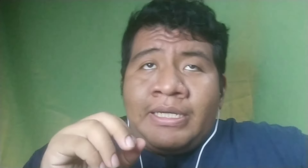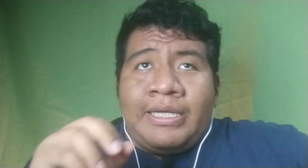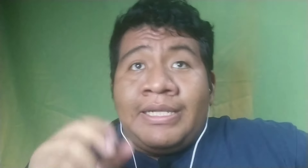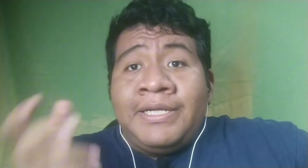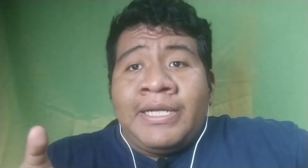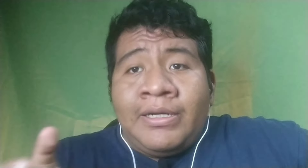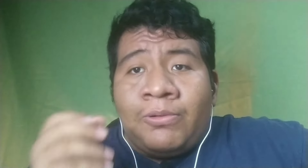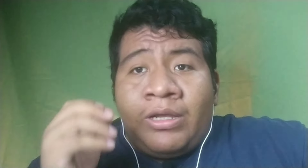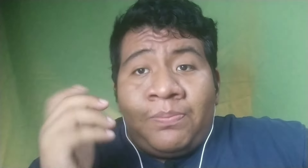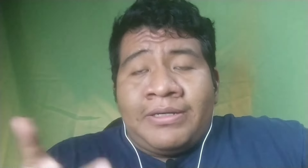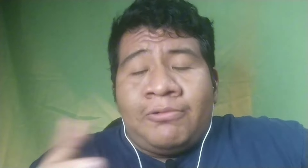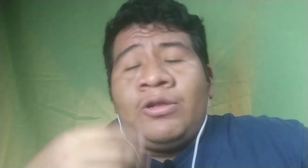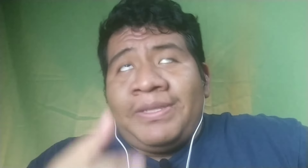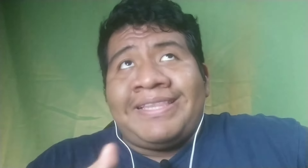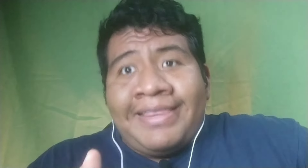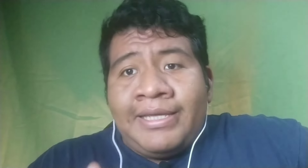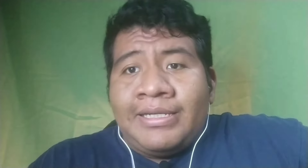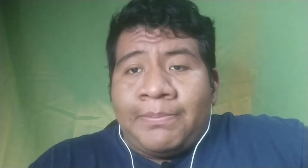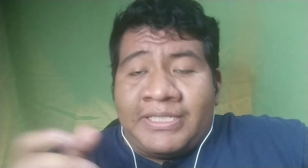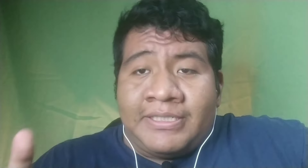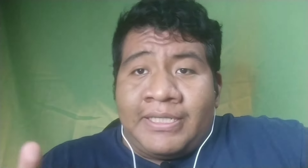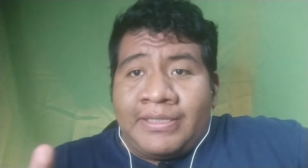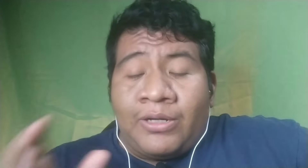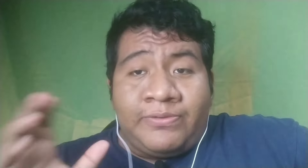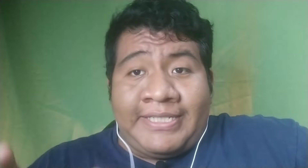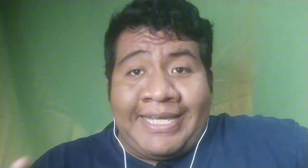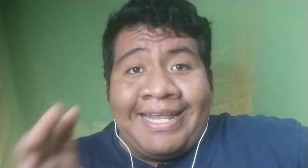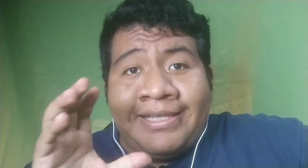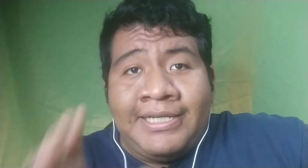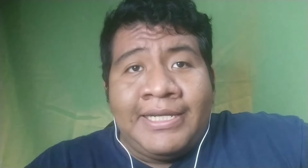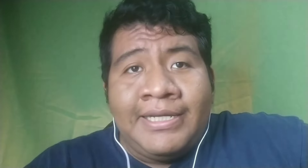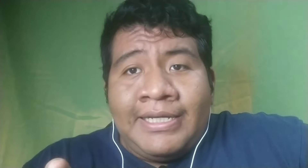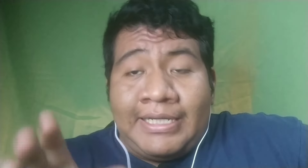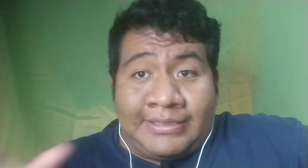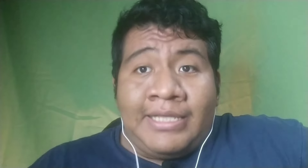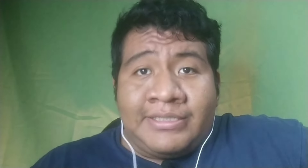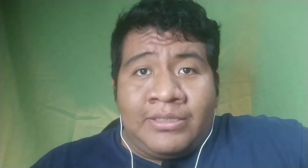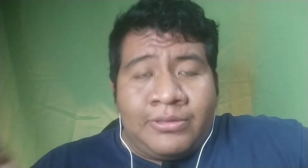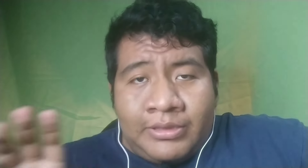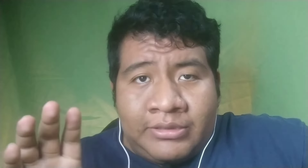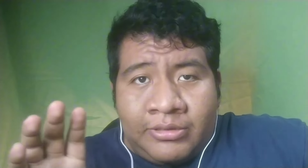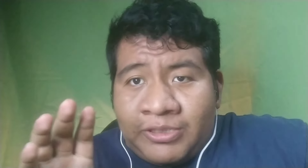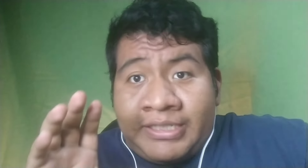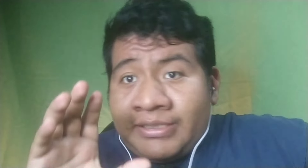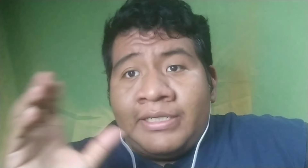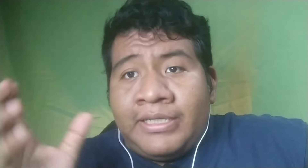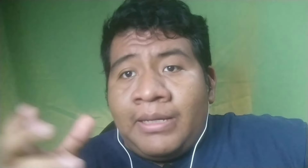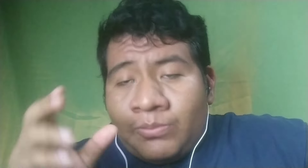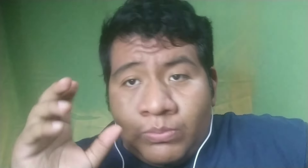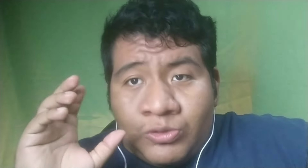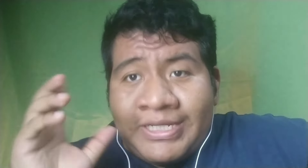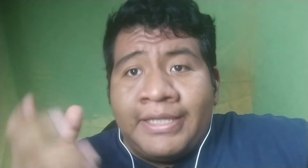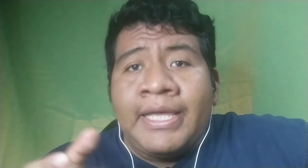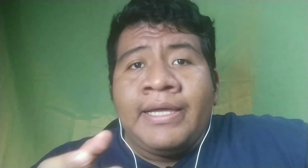parte, el INE, Guadalupe Tadei, la presidenta consejera del INE, está diciendo, y esto pues ya se